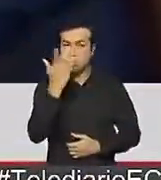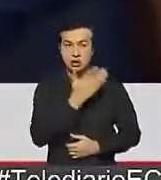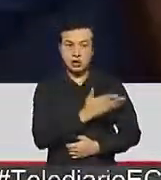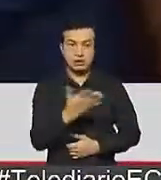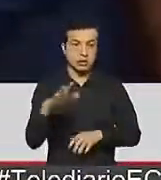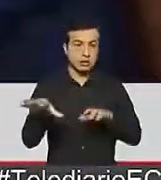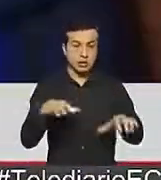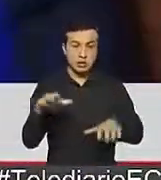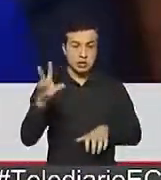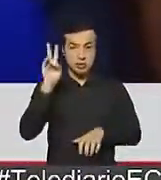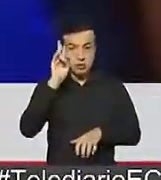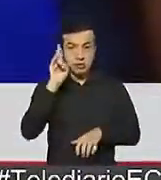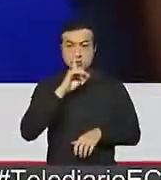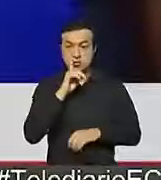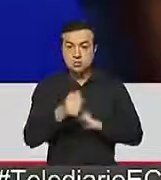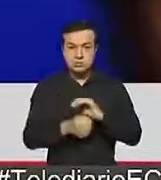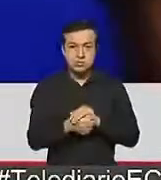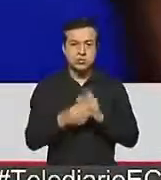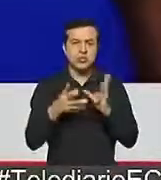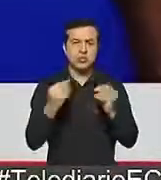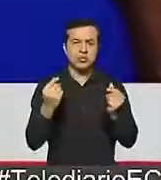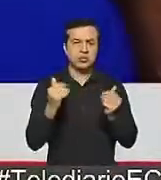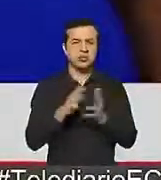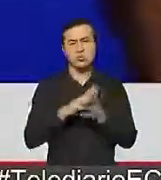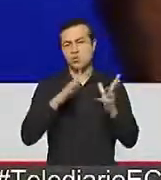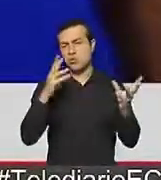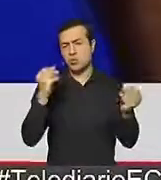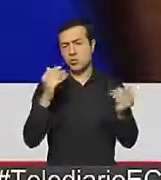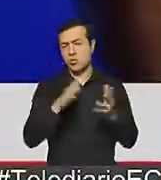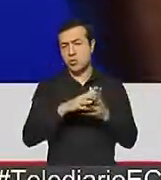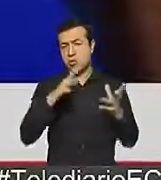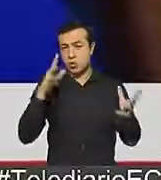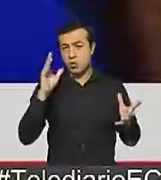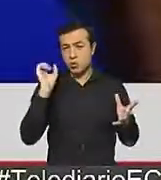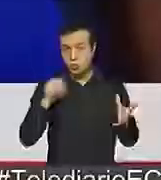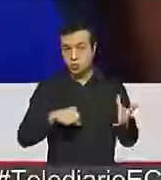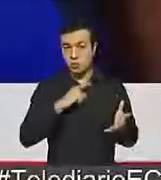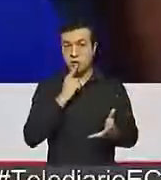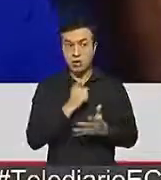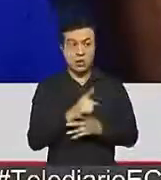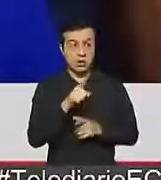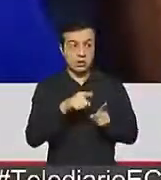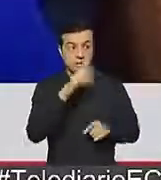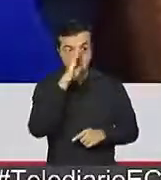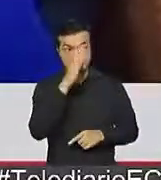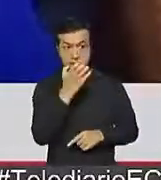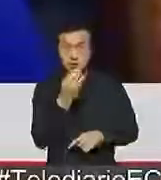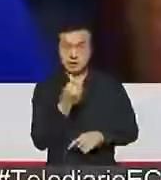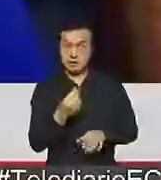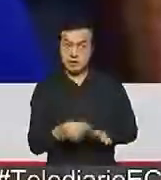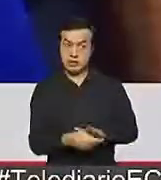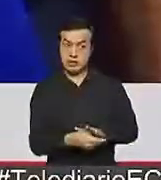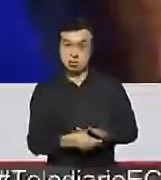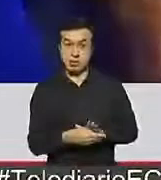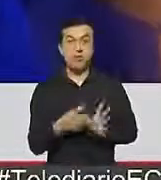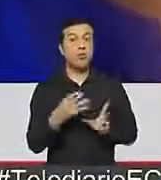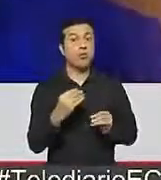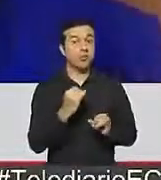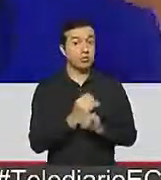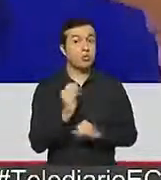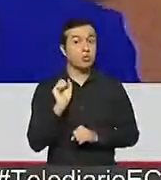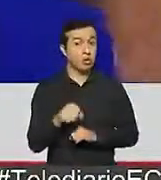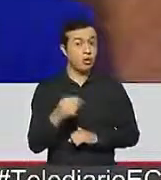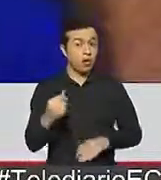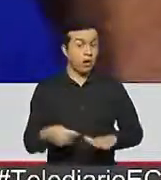actividad ilegal tiene tal cantidad de dinero, mueve tal cantidad de dinero que tiene un potencial para contaminar a muchas personas y a muchas instituciones.